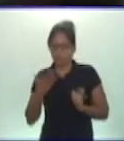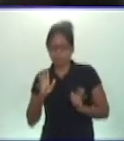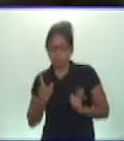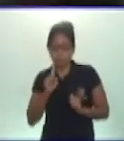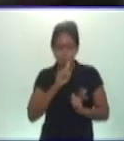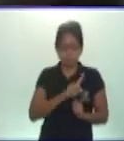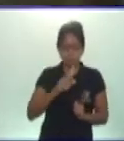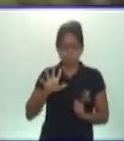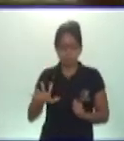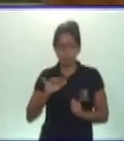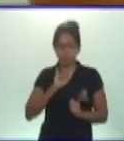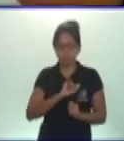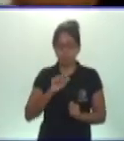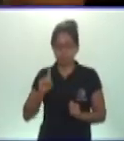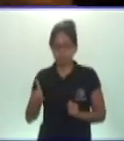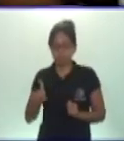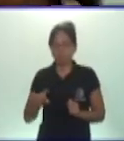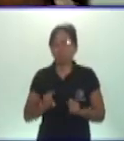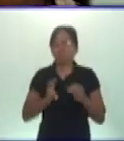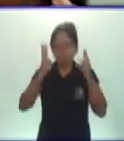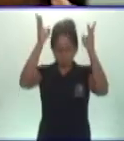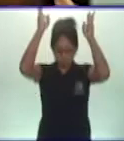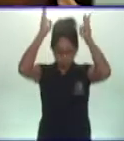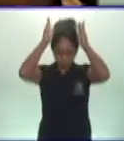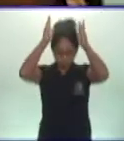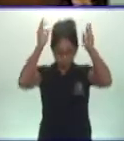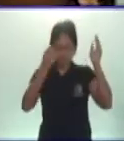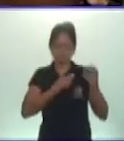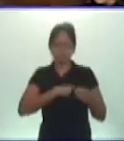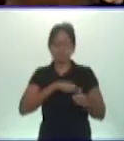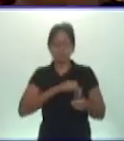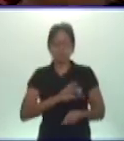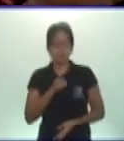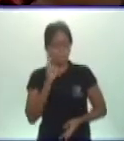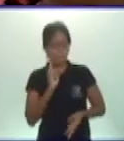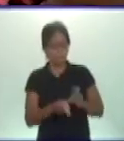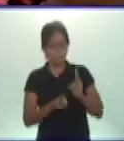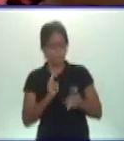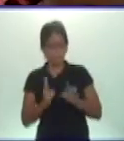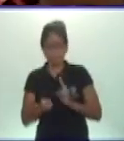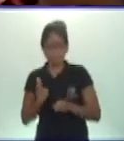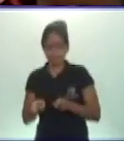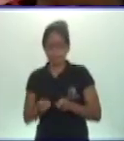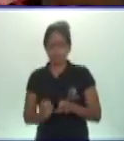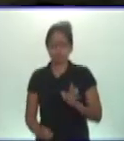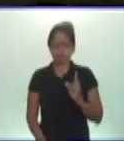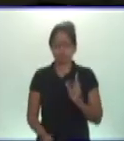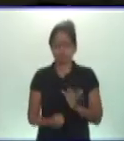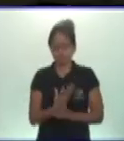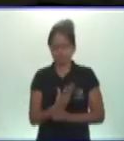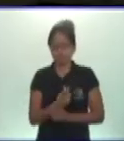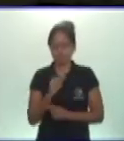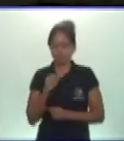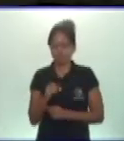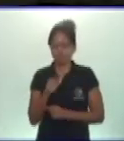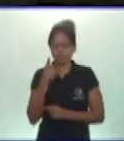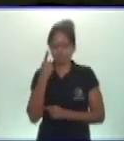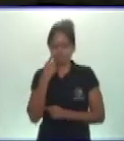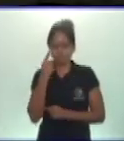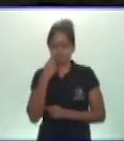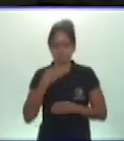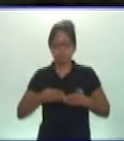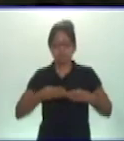1561 el rey de España dio la orden de crear lo que se ha conocido en la historia americana como la Flota de